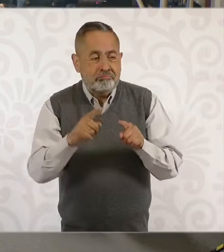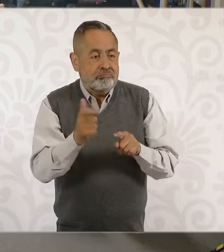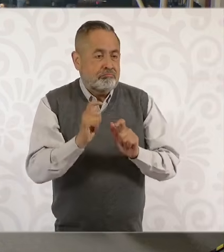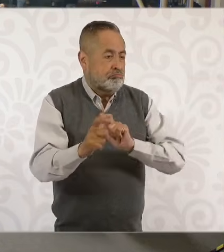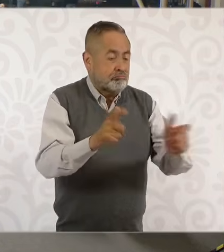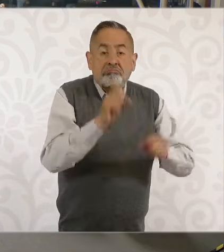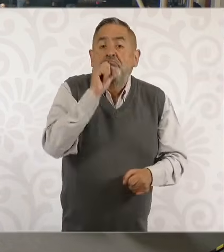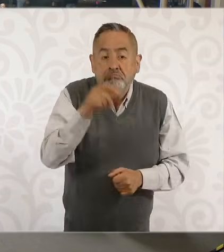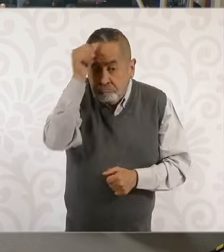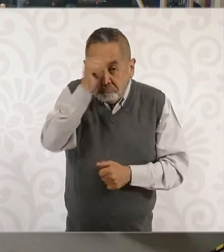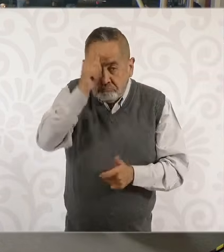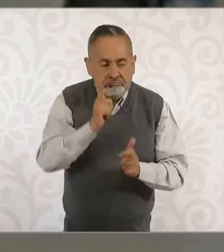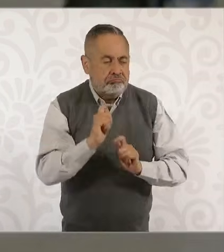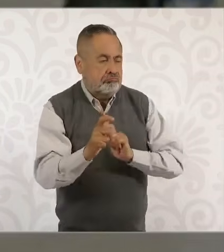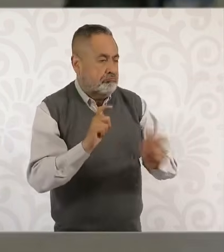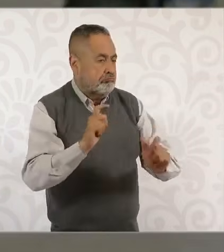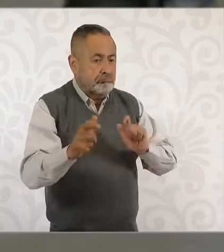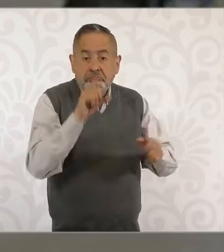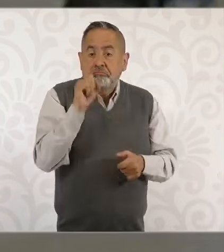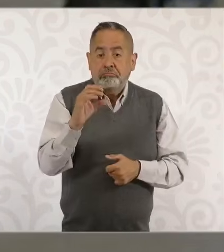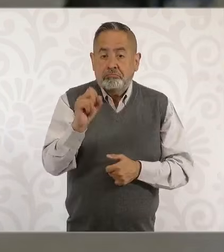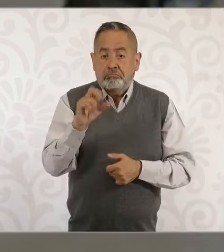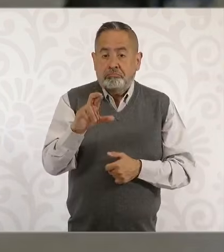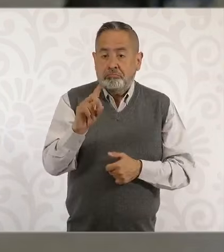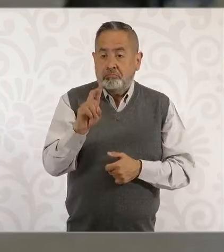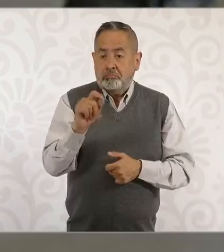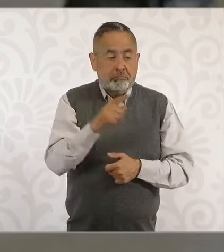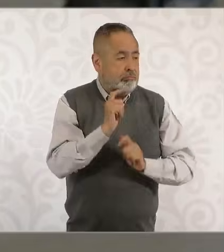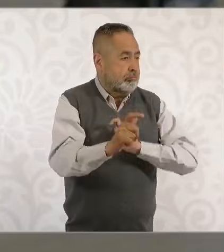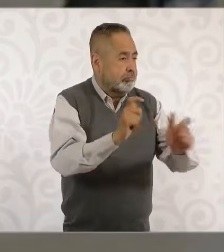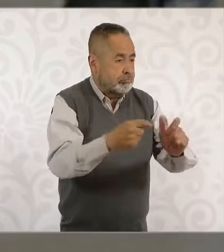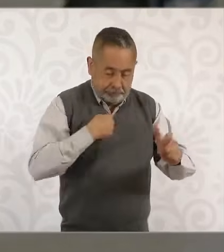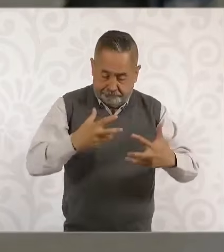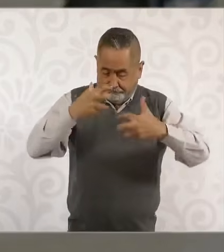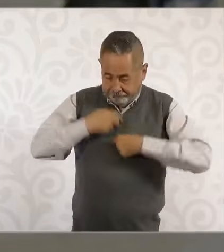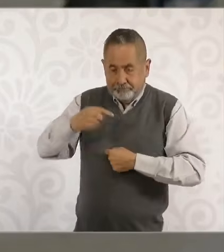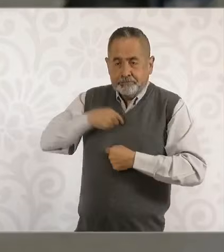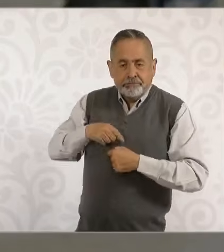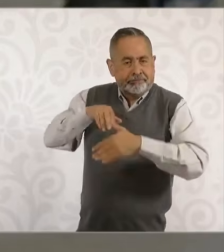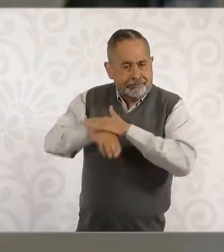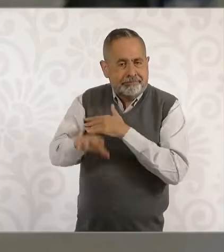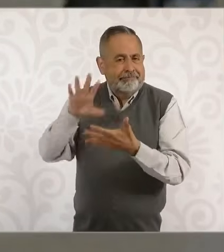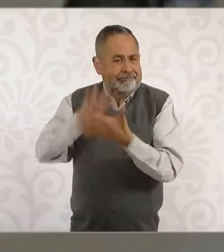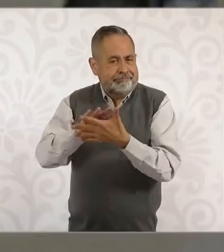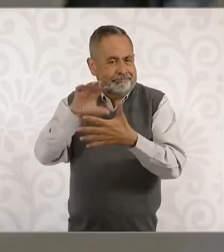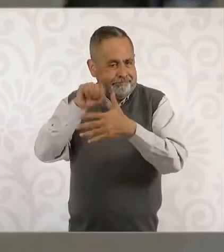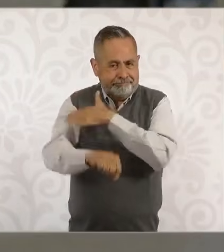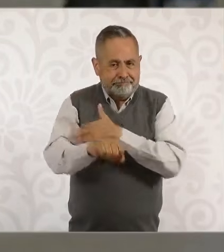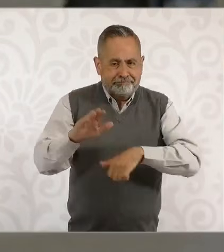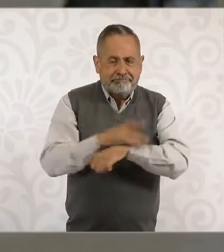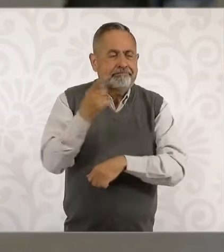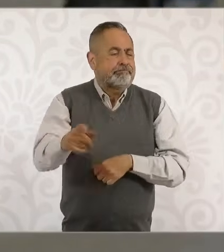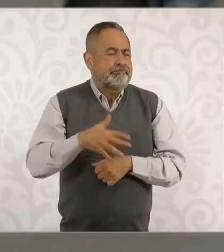hasta sacerdotes. El mismo César Duarte está preso, entre otras causas, pues por el tema de